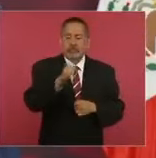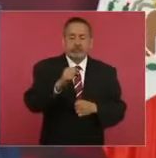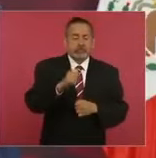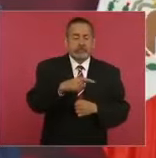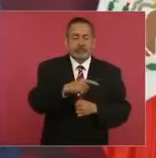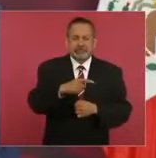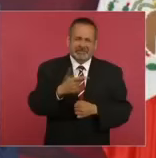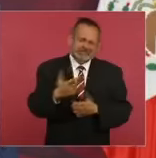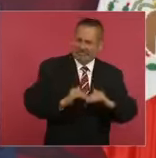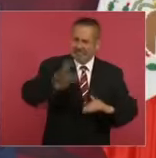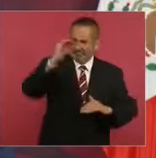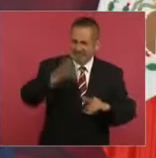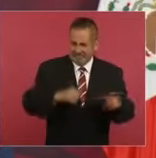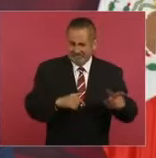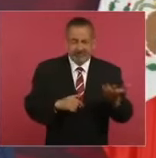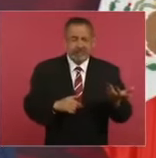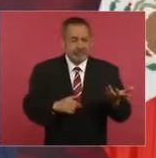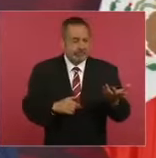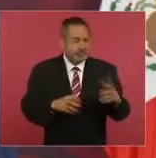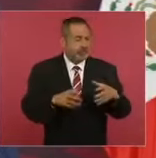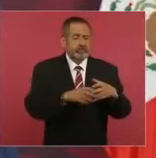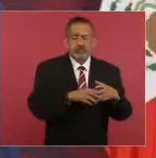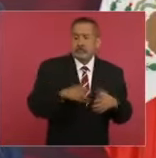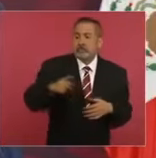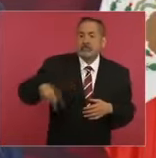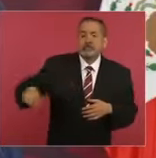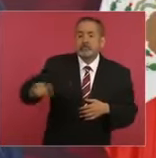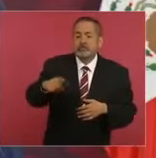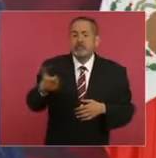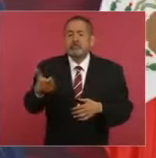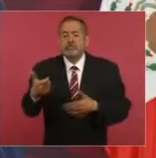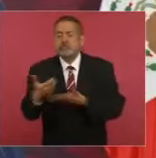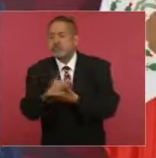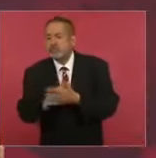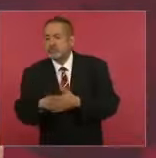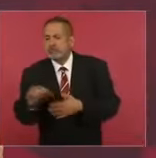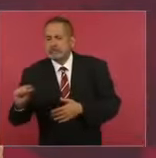sueldo elevadísimo que insulta a la mayoría de los mexicanos